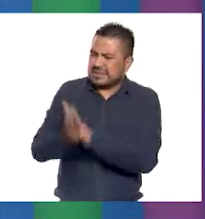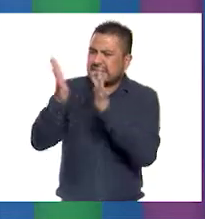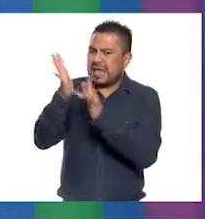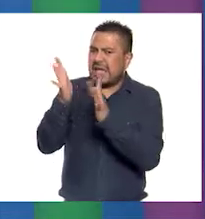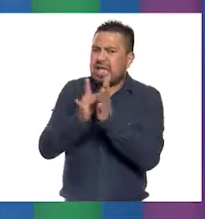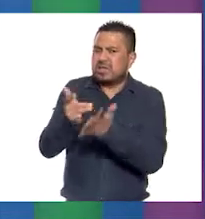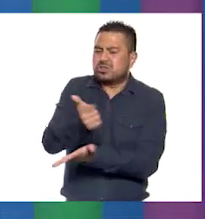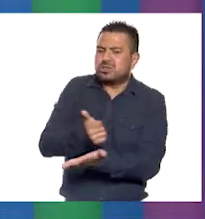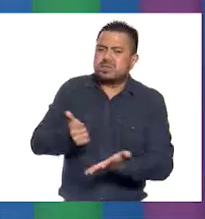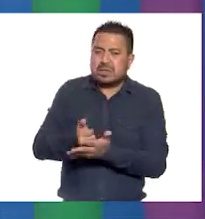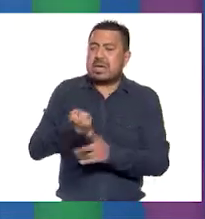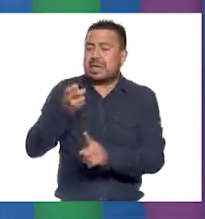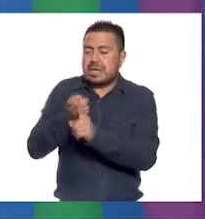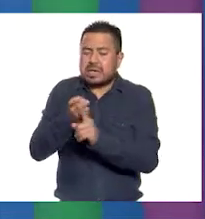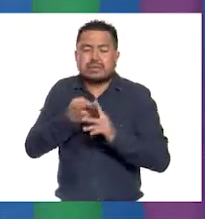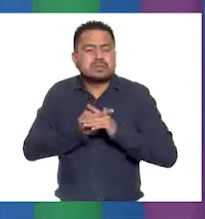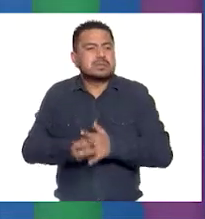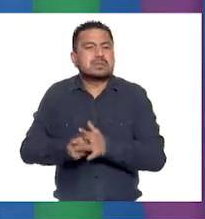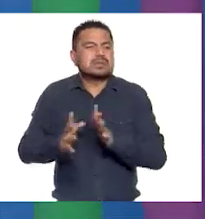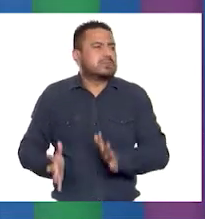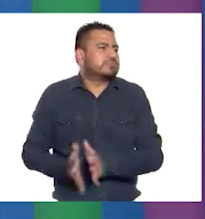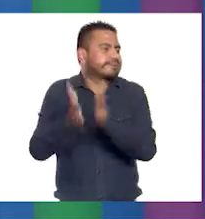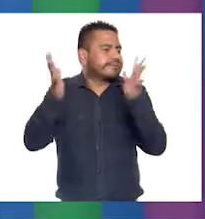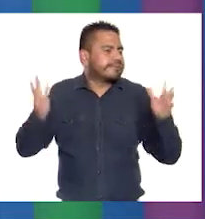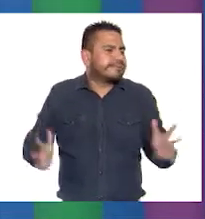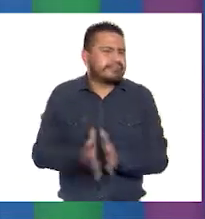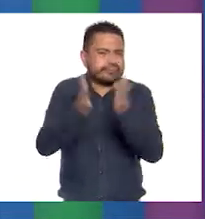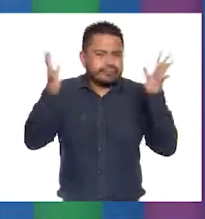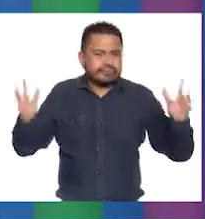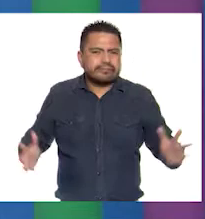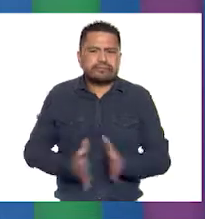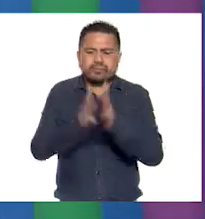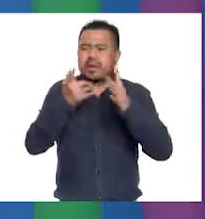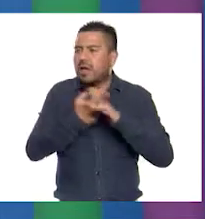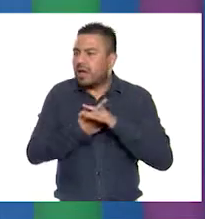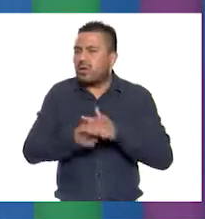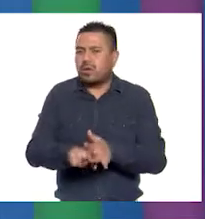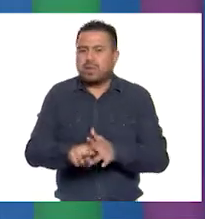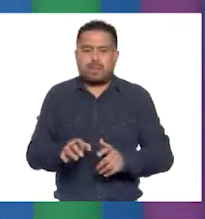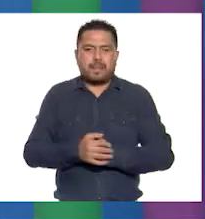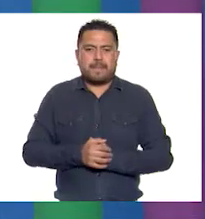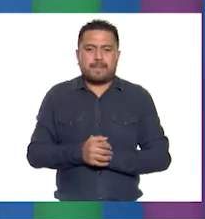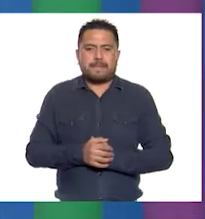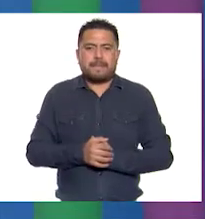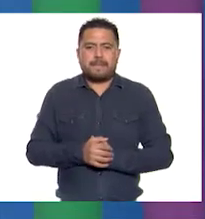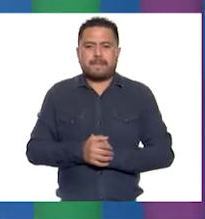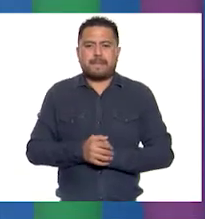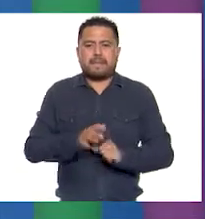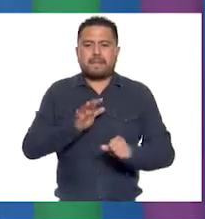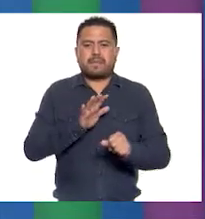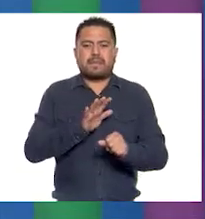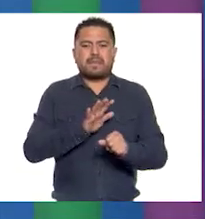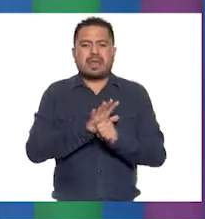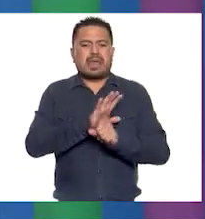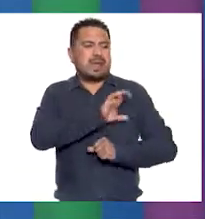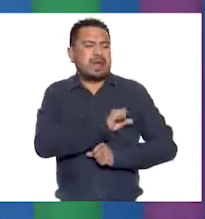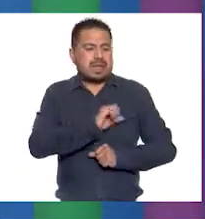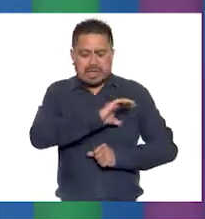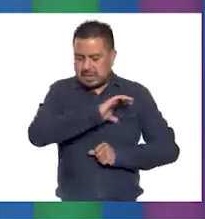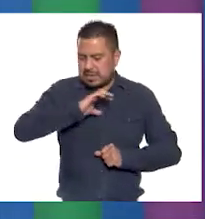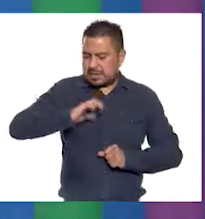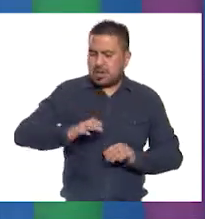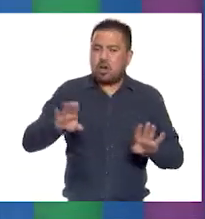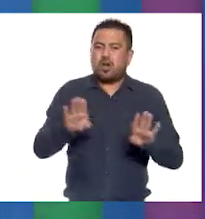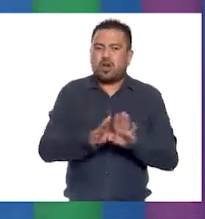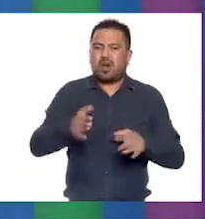Jerusalén y fue en ese momento que las guerras de las cruzadas comenzaron. El afán, tanto cristianos